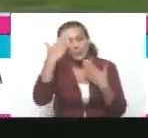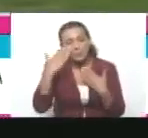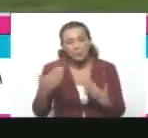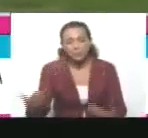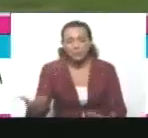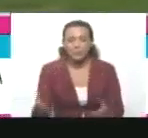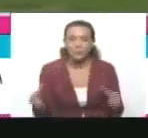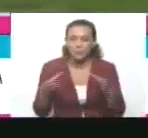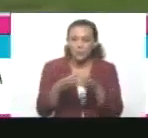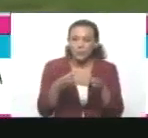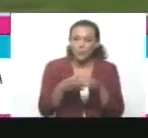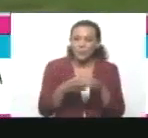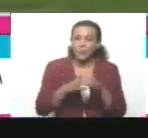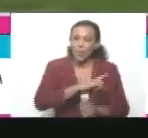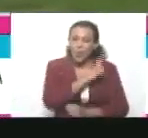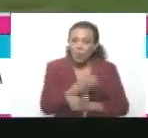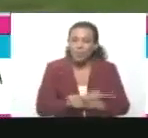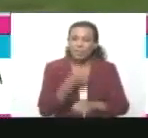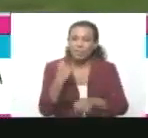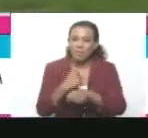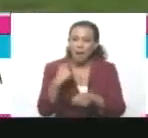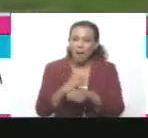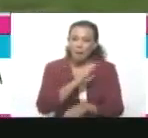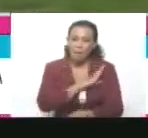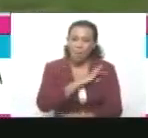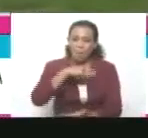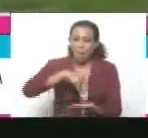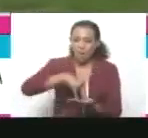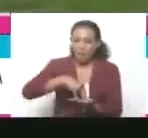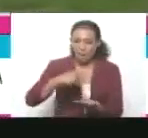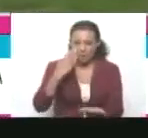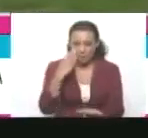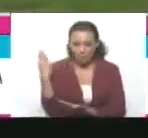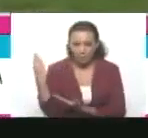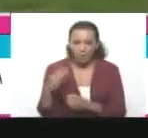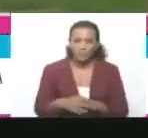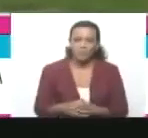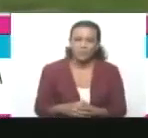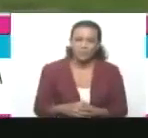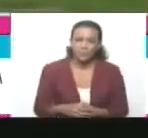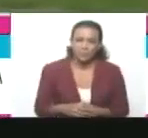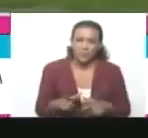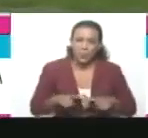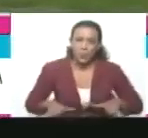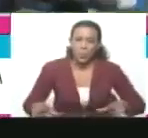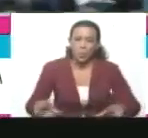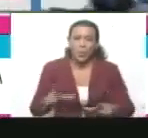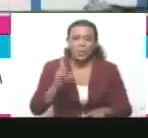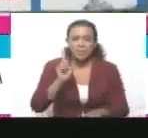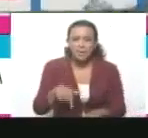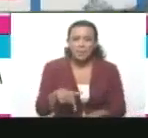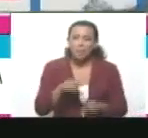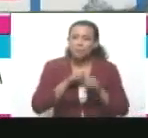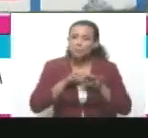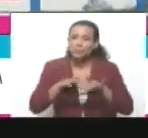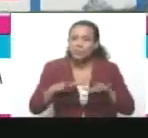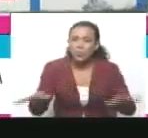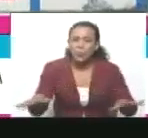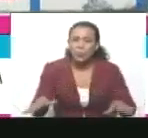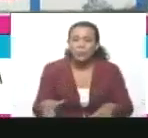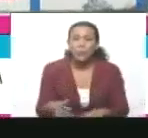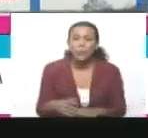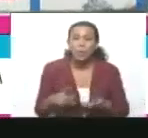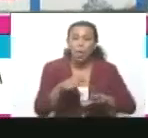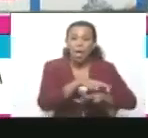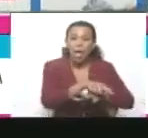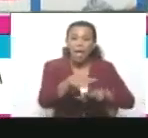de la Fuerza Trabajadora del Agua de Hidrocentro, de nuestra hidrológica, que está desplegada por los tres estados